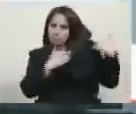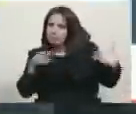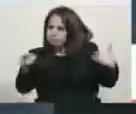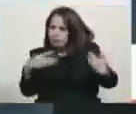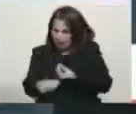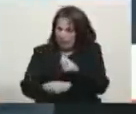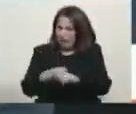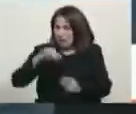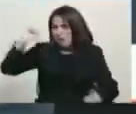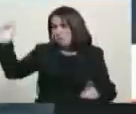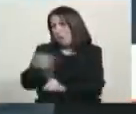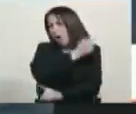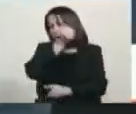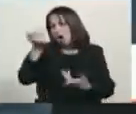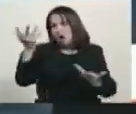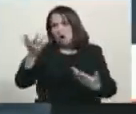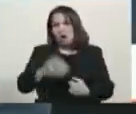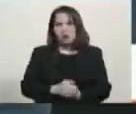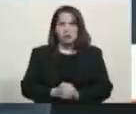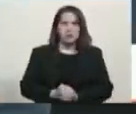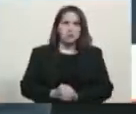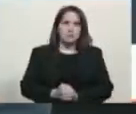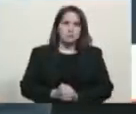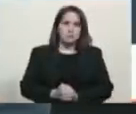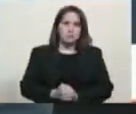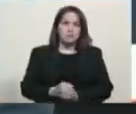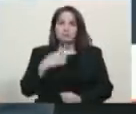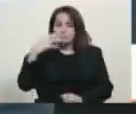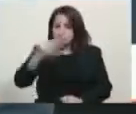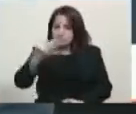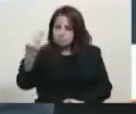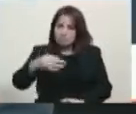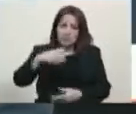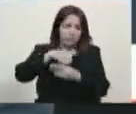para revolcarlo, bien revolcado con voto,